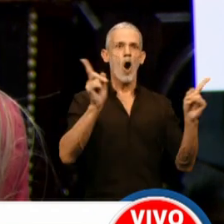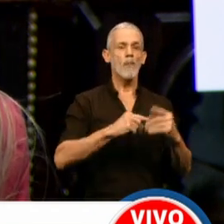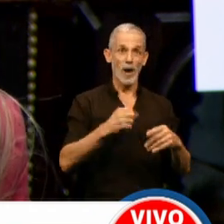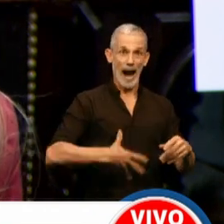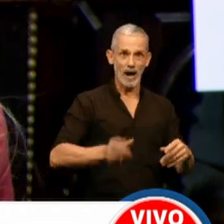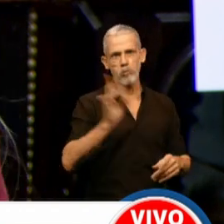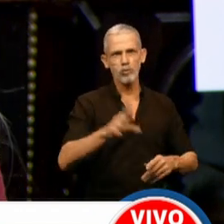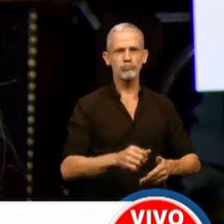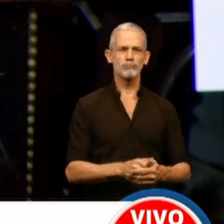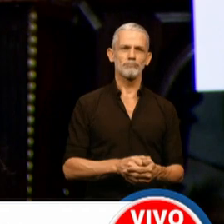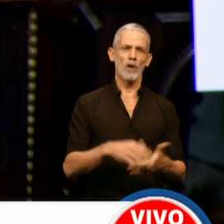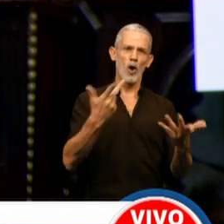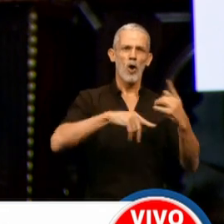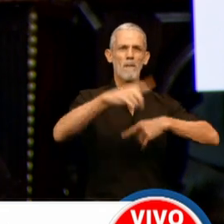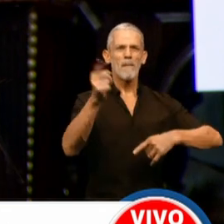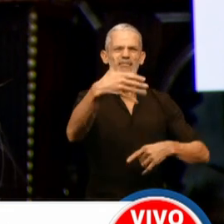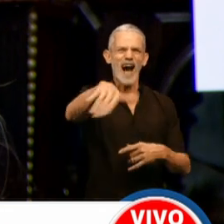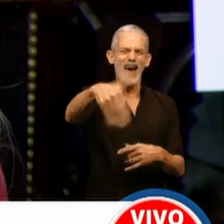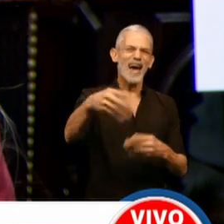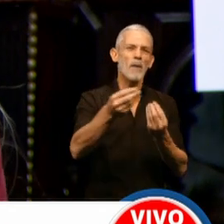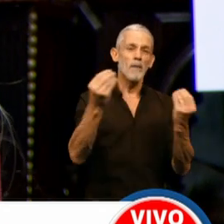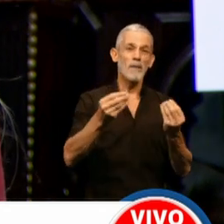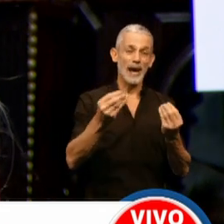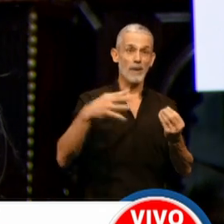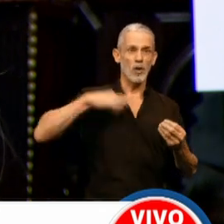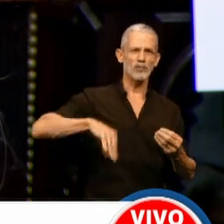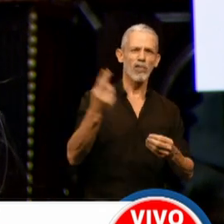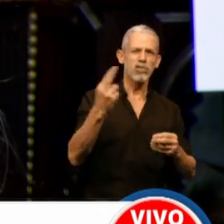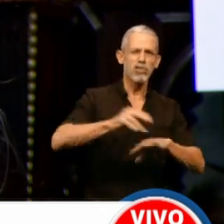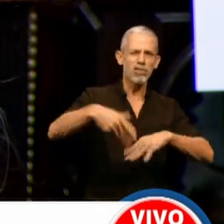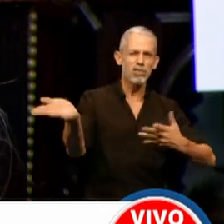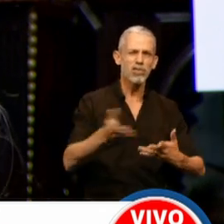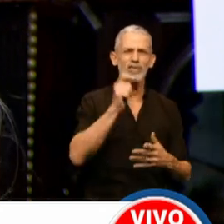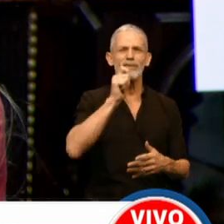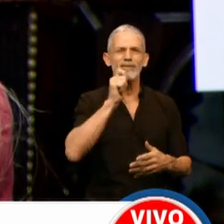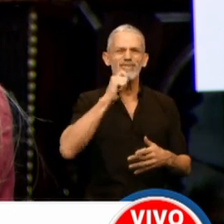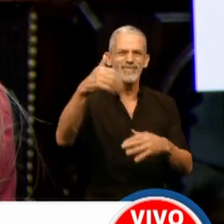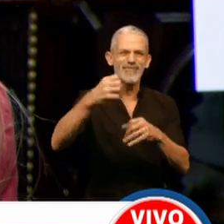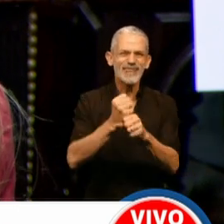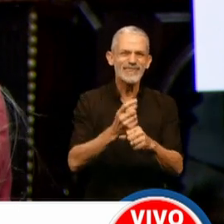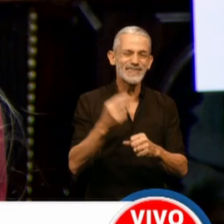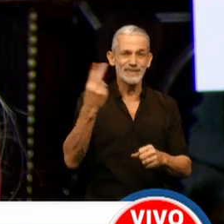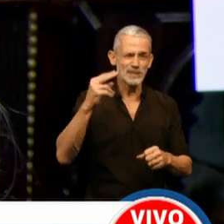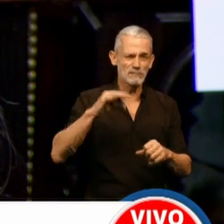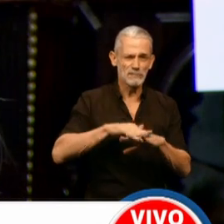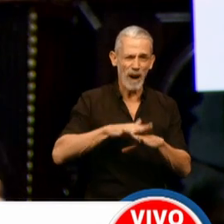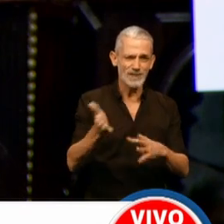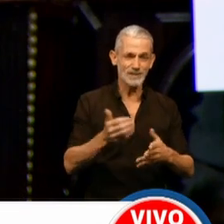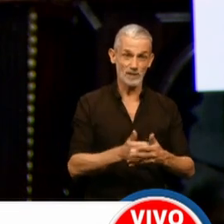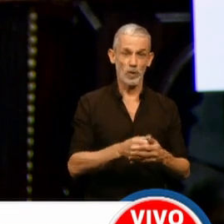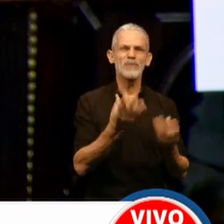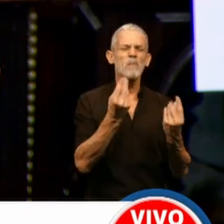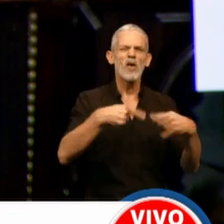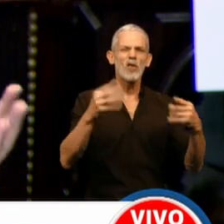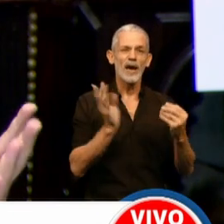echan cuando las mandan a los ahora a la calle para tener los salarios peor pagos qué es lo que tiene el miedo que pase si